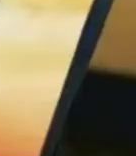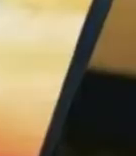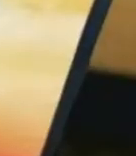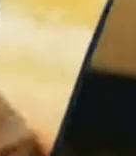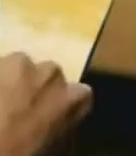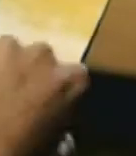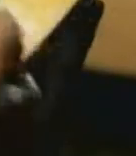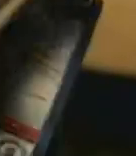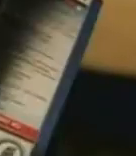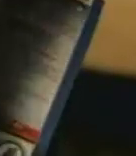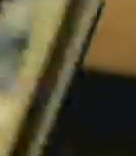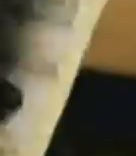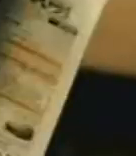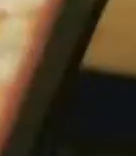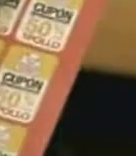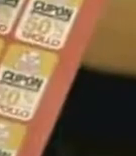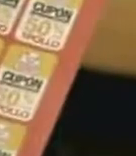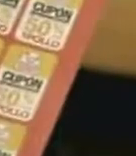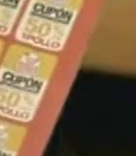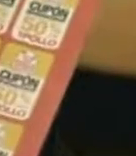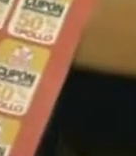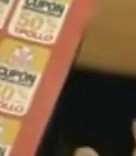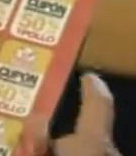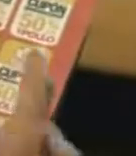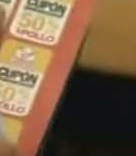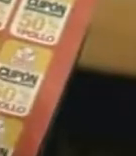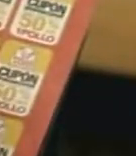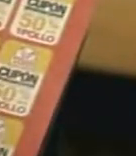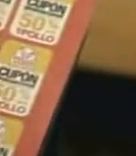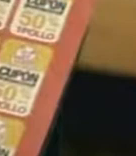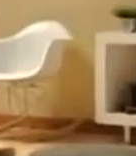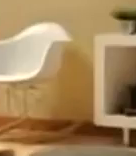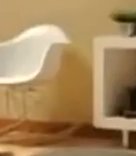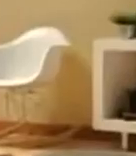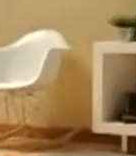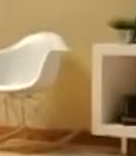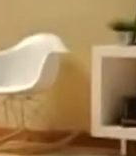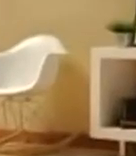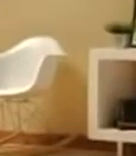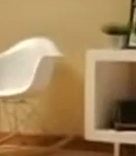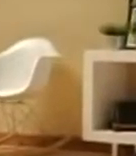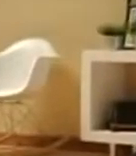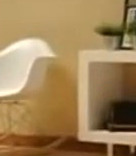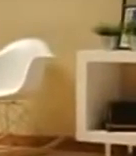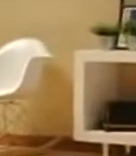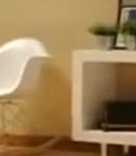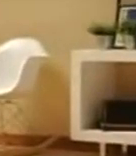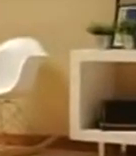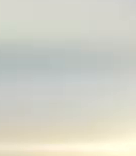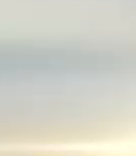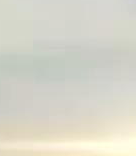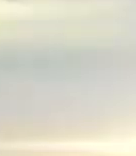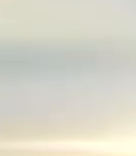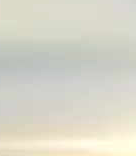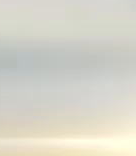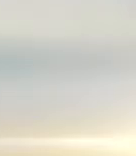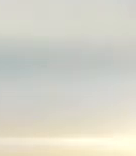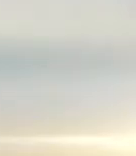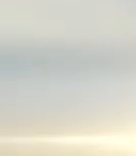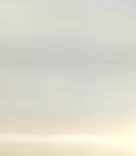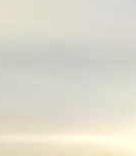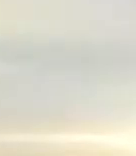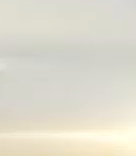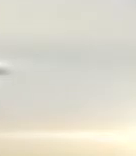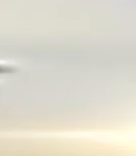Hoy en día, en cualquier lugar donde estés, tienes a la mano a los especialistas en búsquedas comerciales. Úsalos y encuentra lo que necesitas.